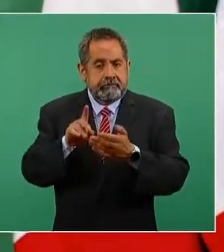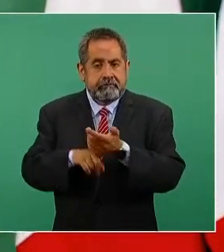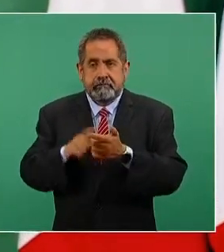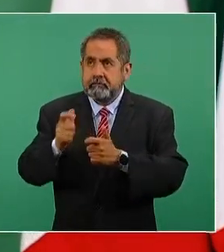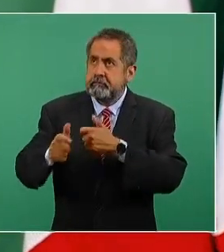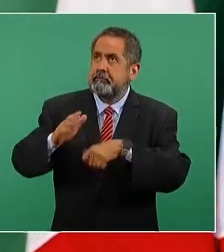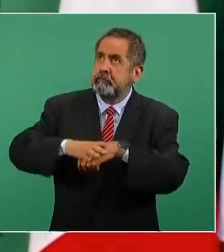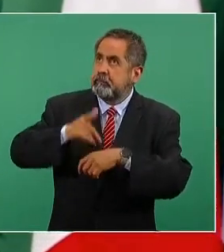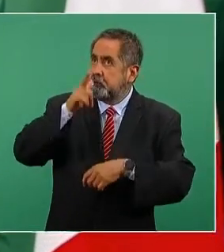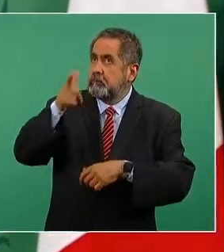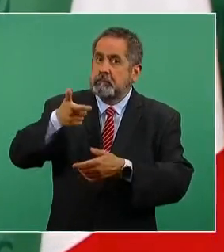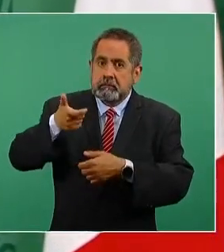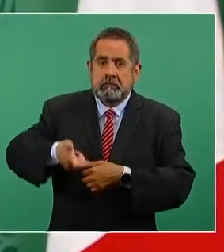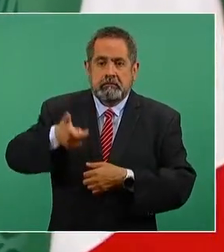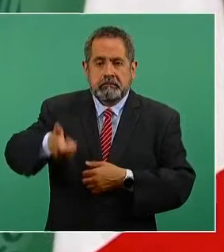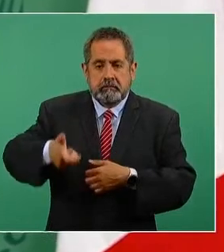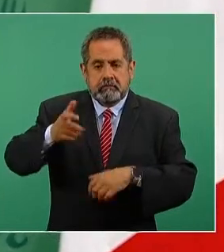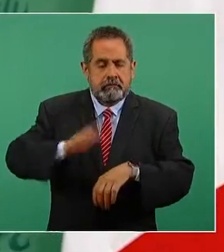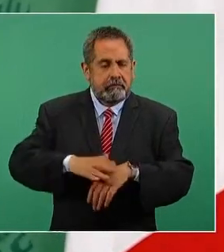pagar más por la luz